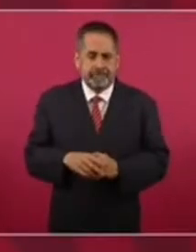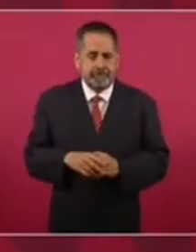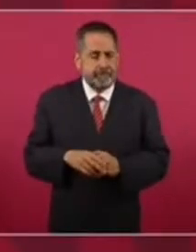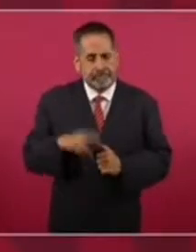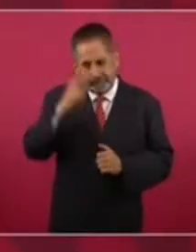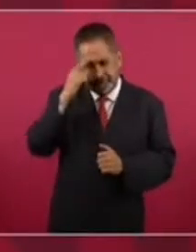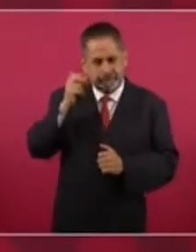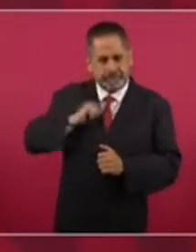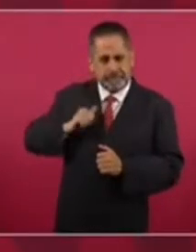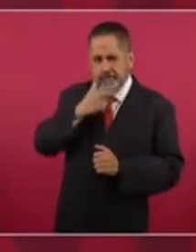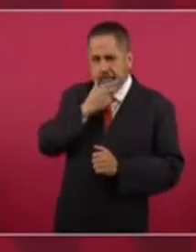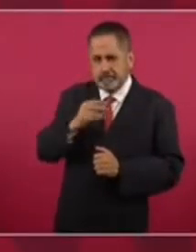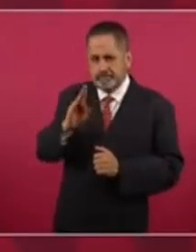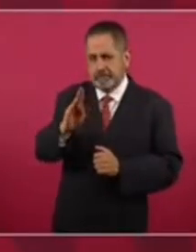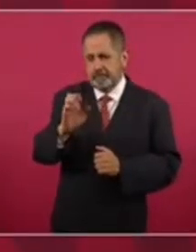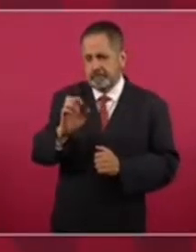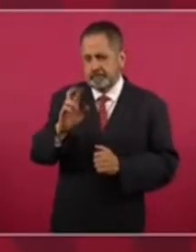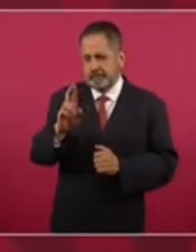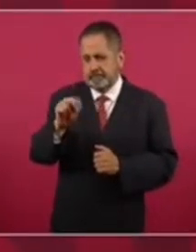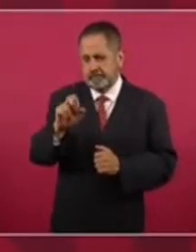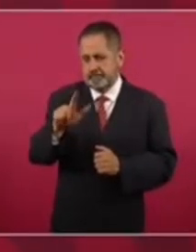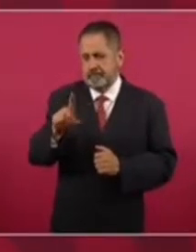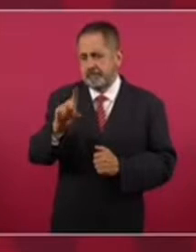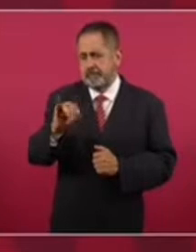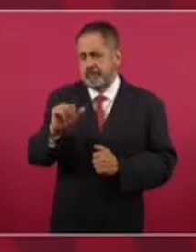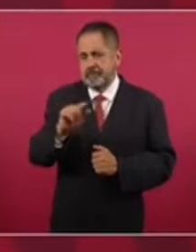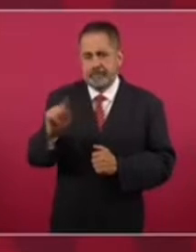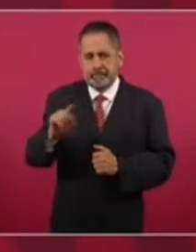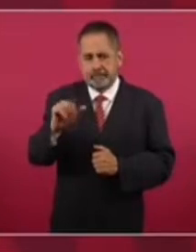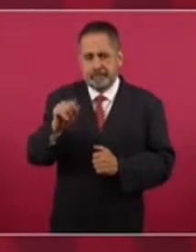Bernal Díaz del Castillo, que participó